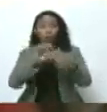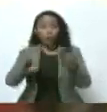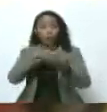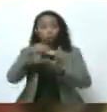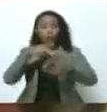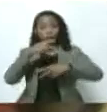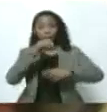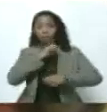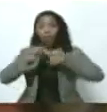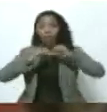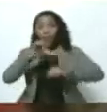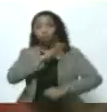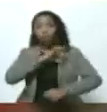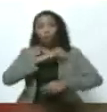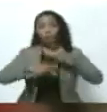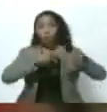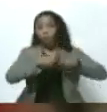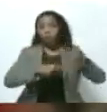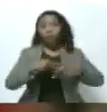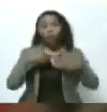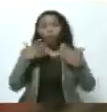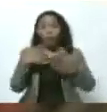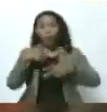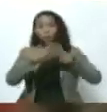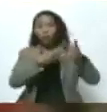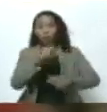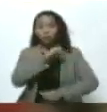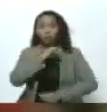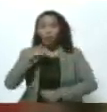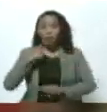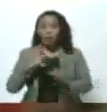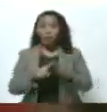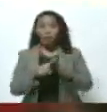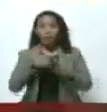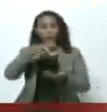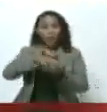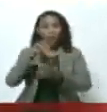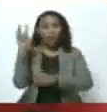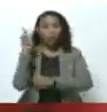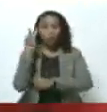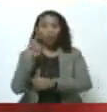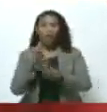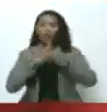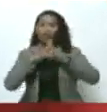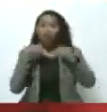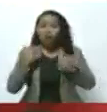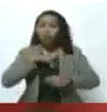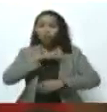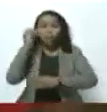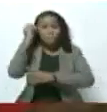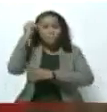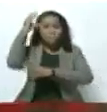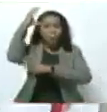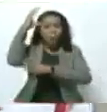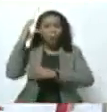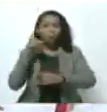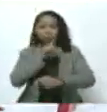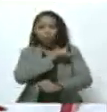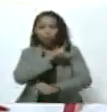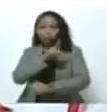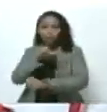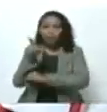Sociales Productivos, de los productores privados, del Estado venezolano, todas nuestras capacidades